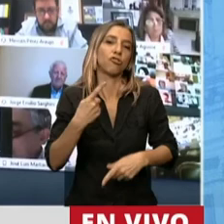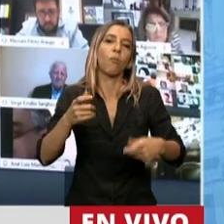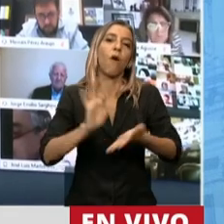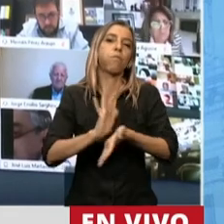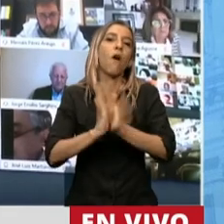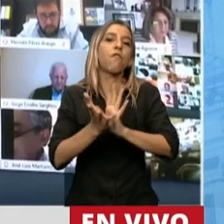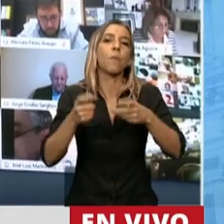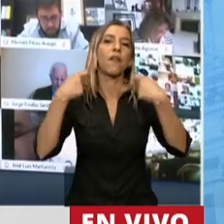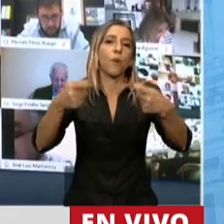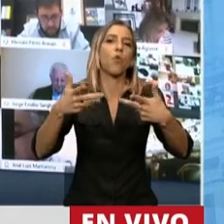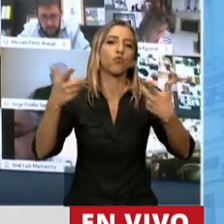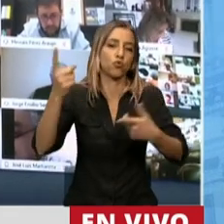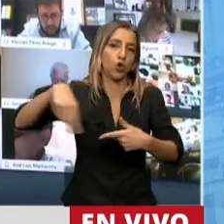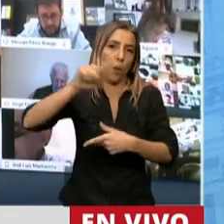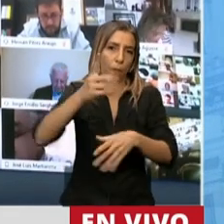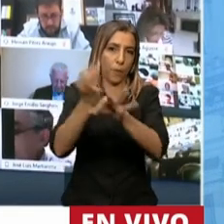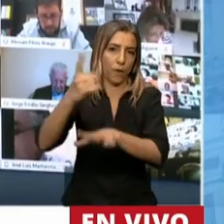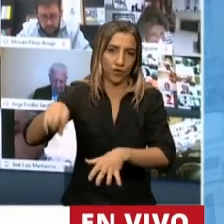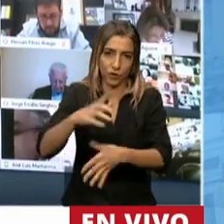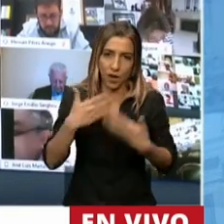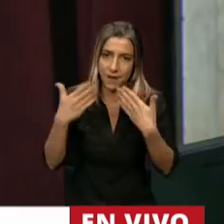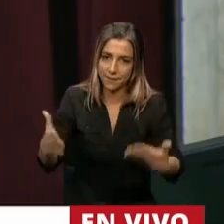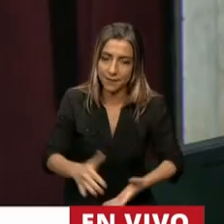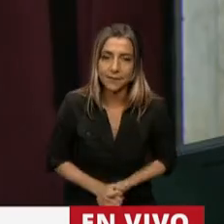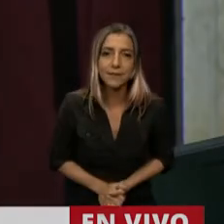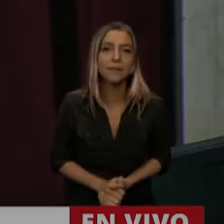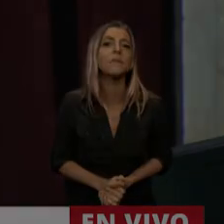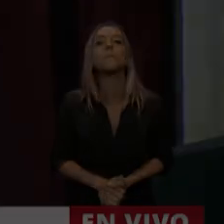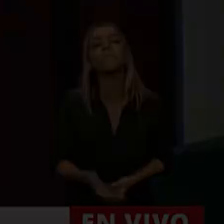todos quienes trabajaron para ello. Gracias. Gracias, diputado.